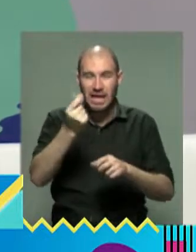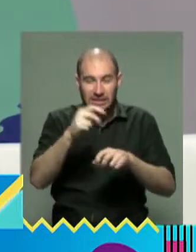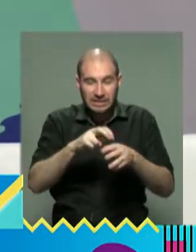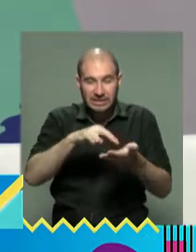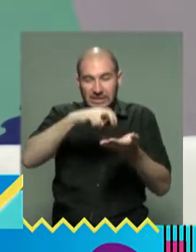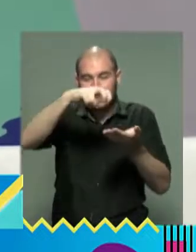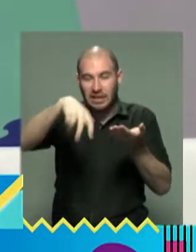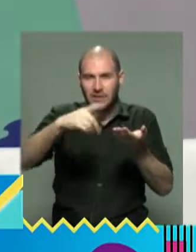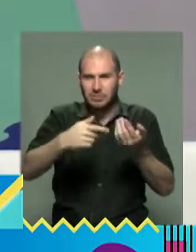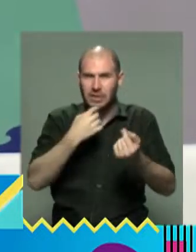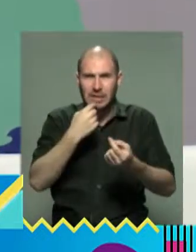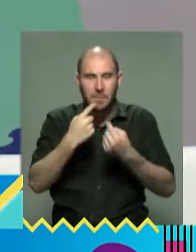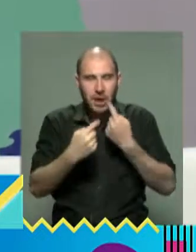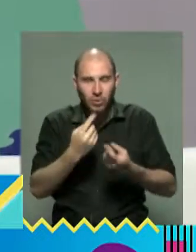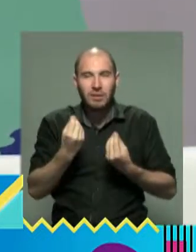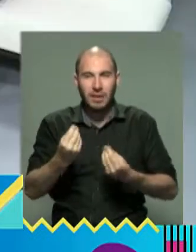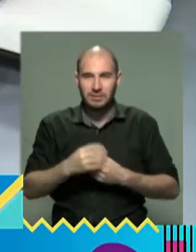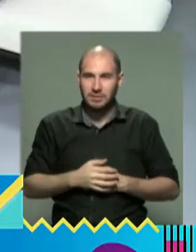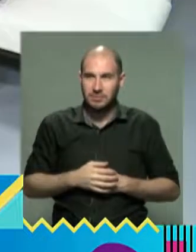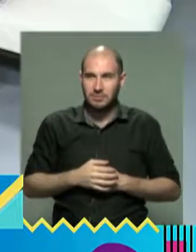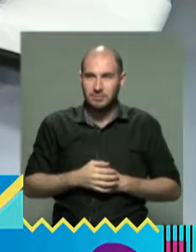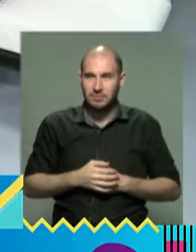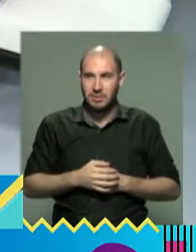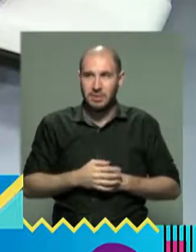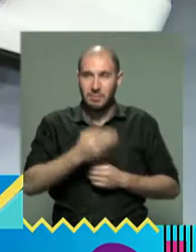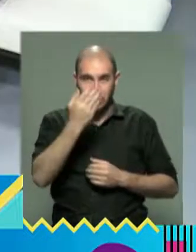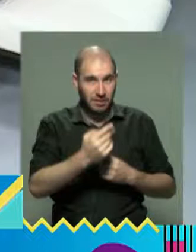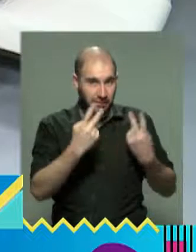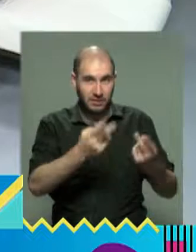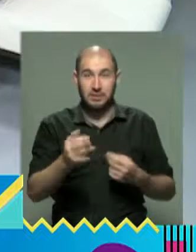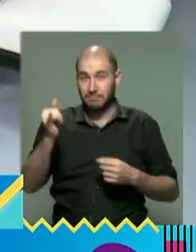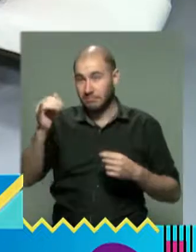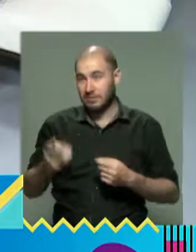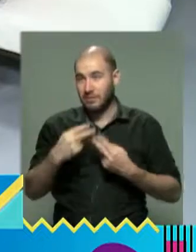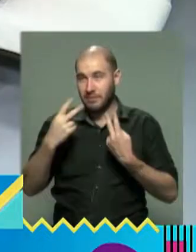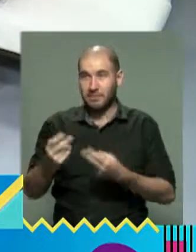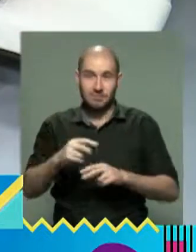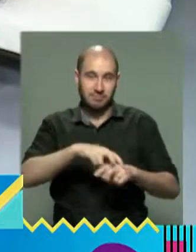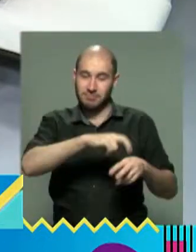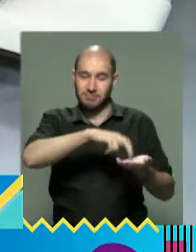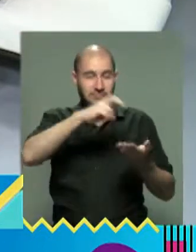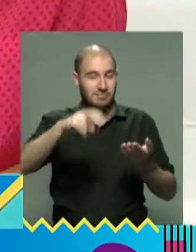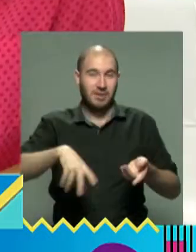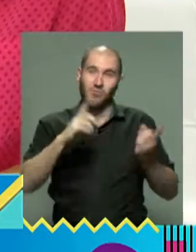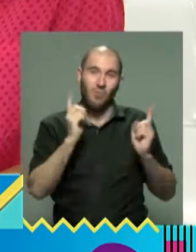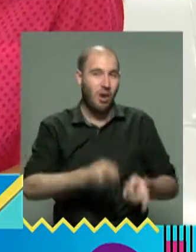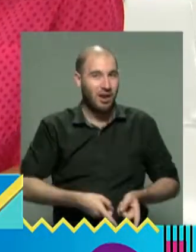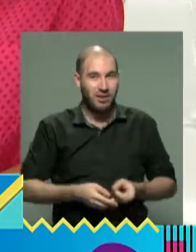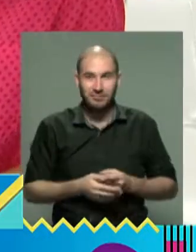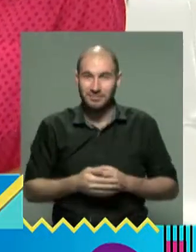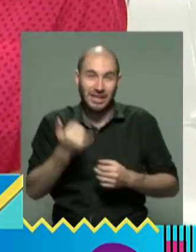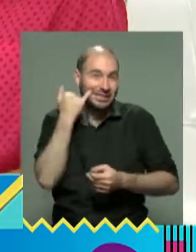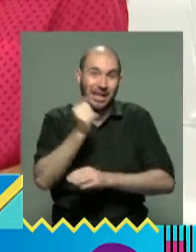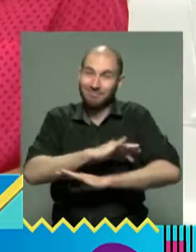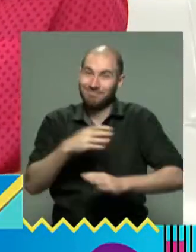la persona empieza a cuestionarse, ¿qué sucede? ¿Puedo decir un pasajero? Un pasajero. Sí, lo tiramos igual. O sea, ya está.